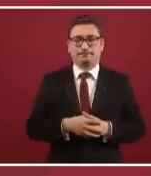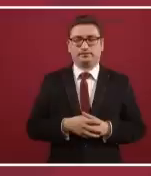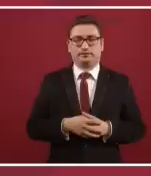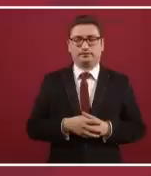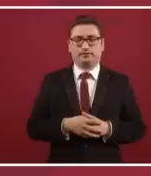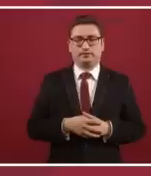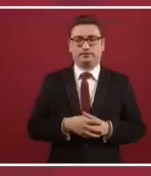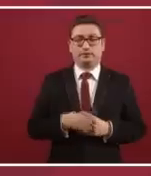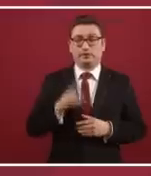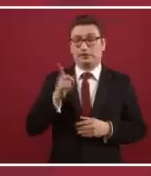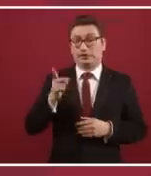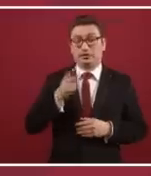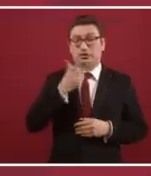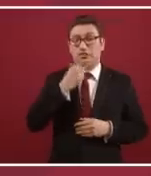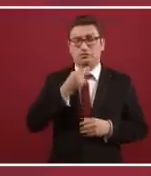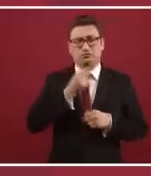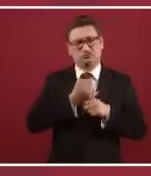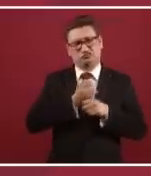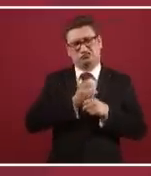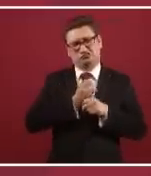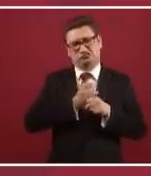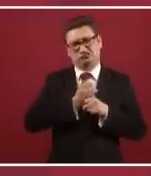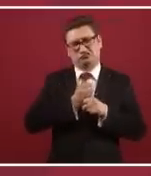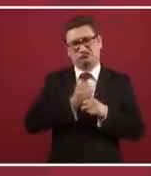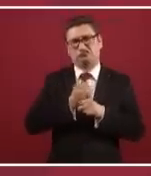es un investigador